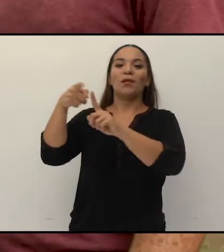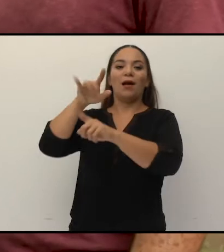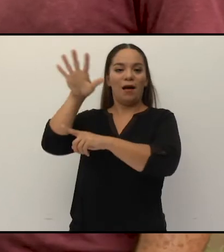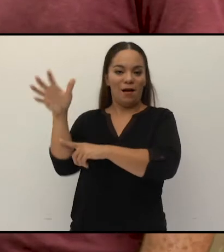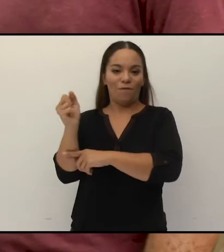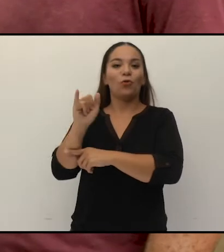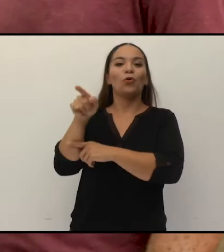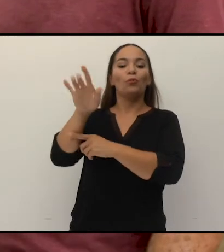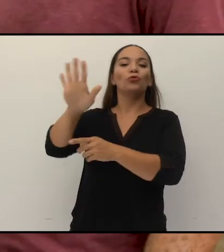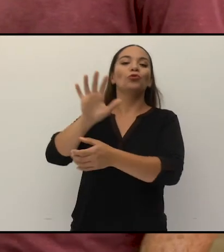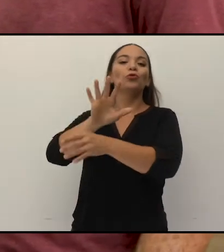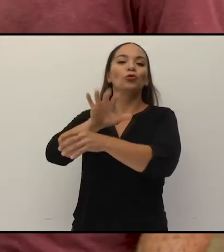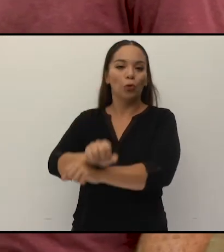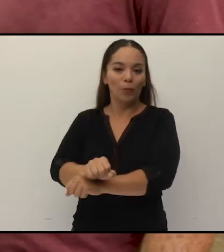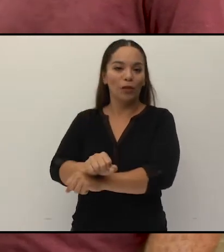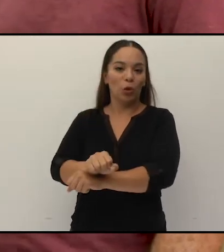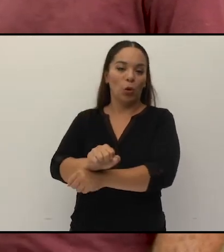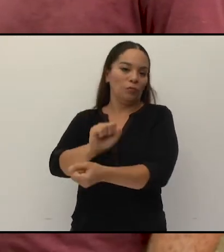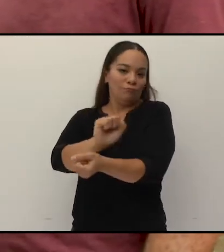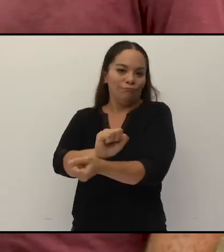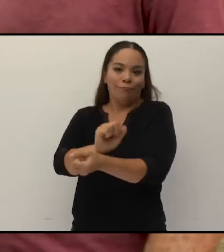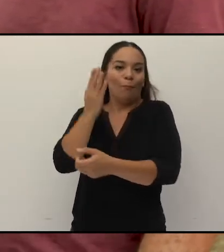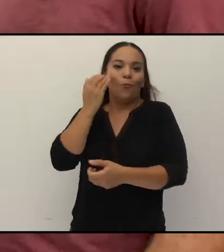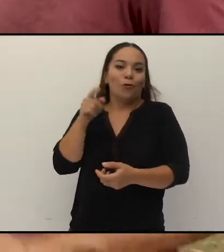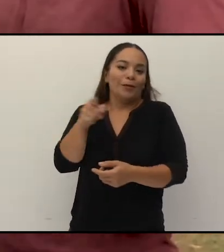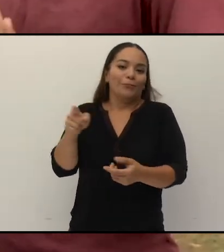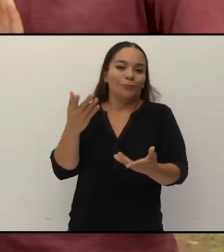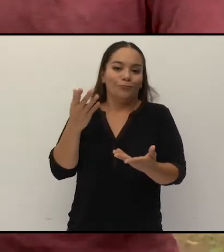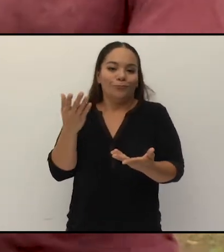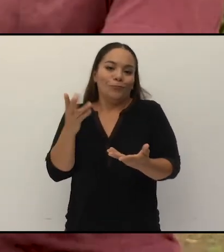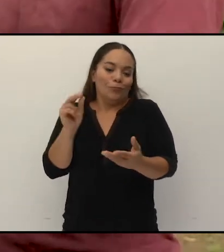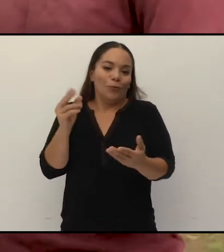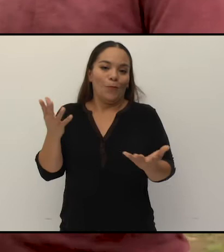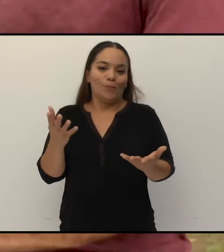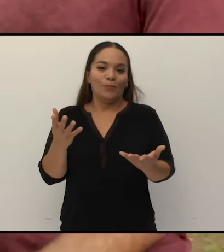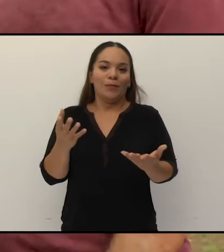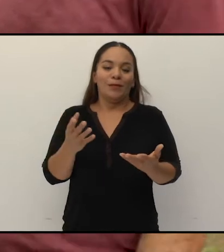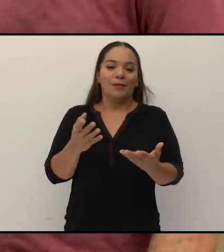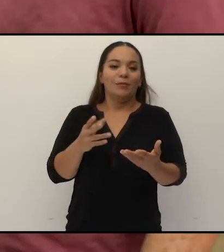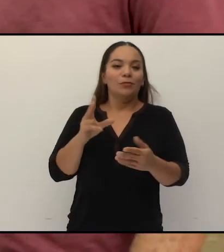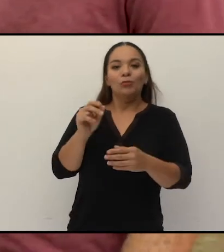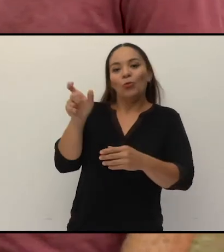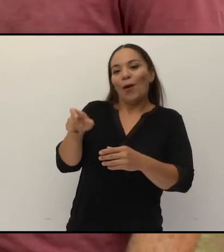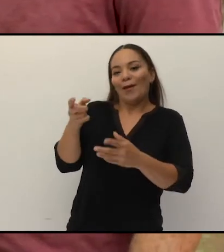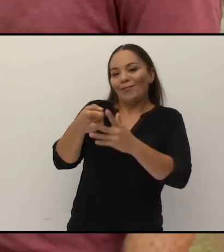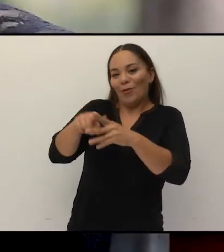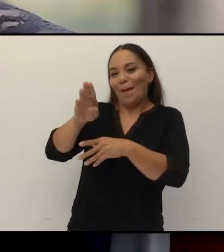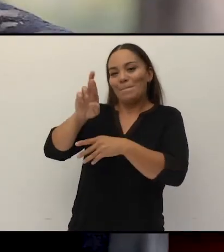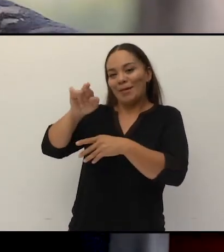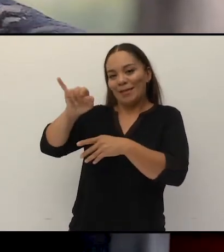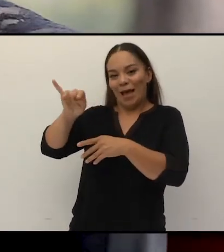afro como su súbdito, porque no estaba en como, un territorio. Como que sí, pero como que no. Exacto, no era territorio